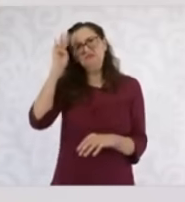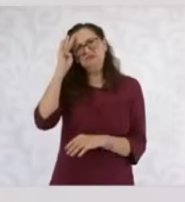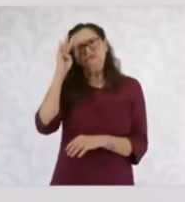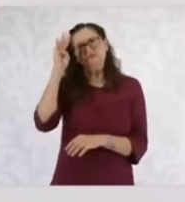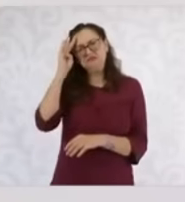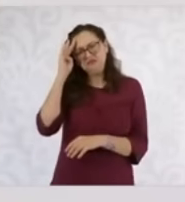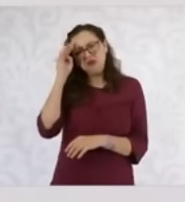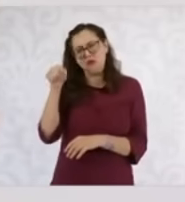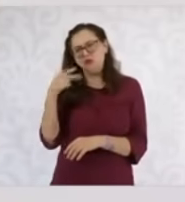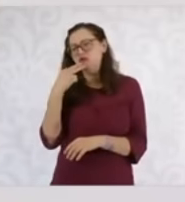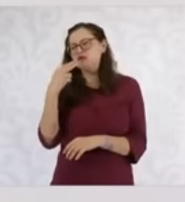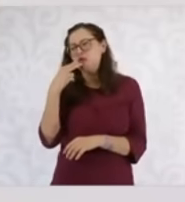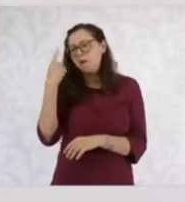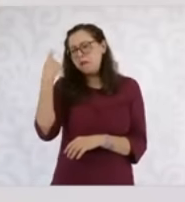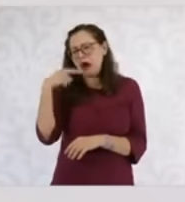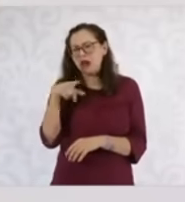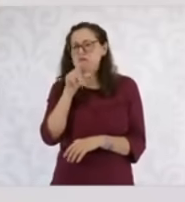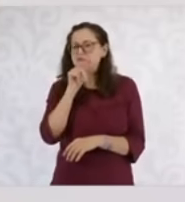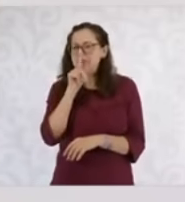aves o